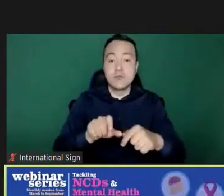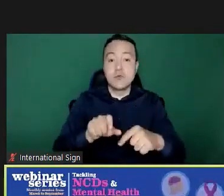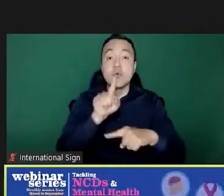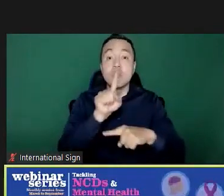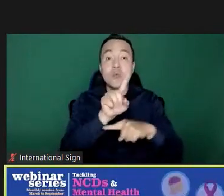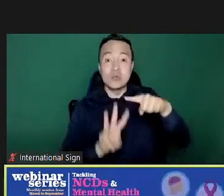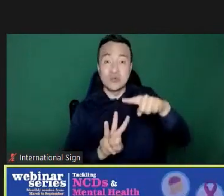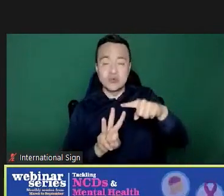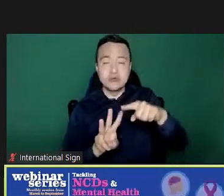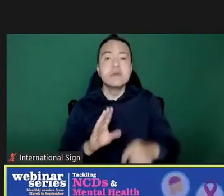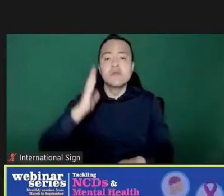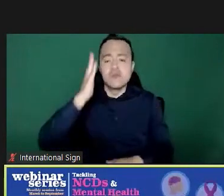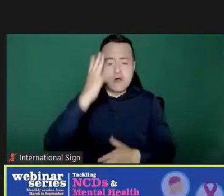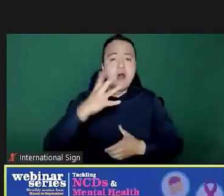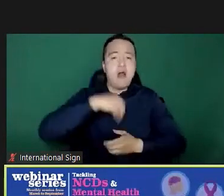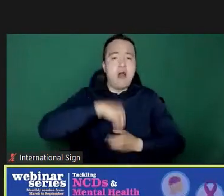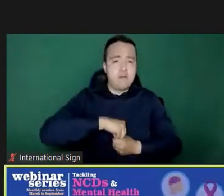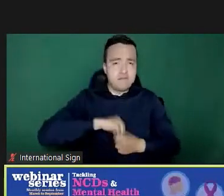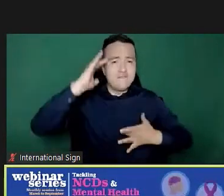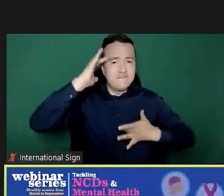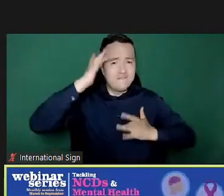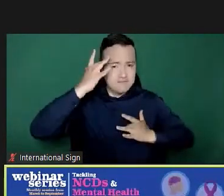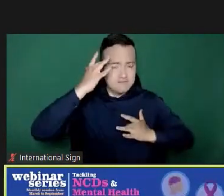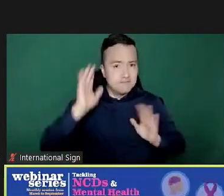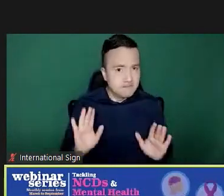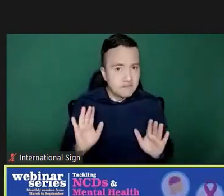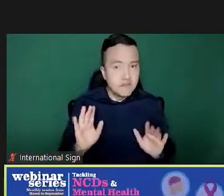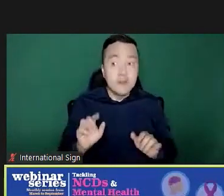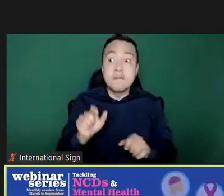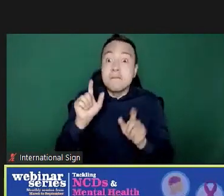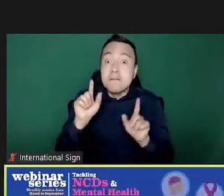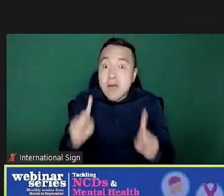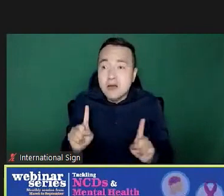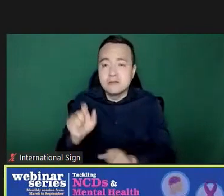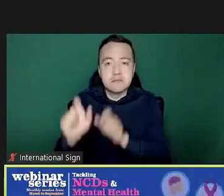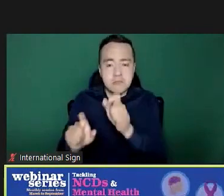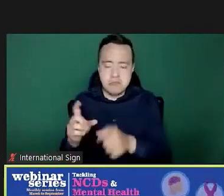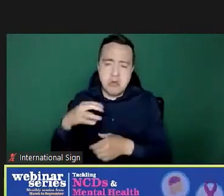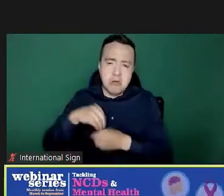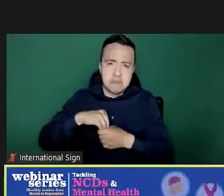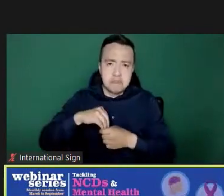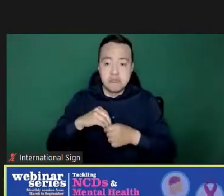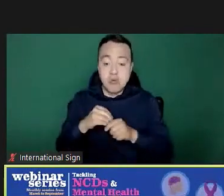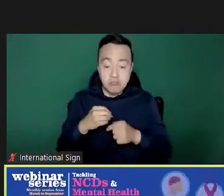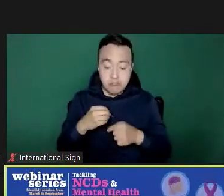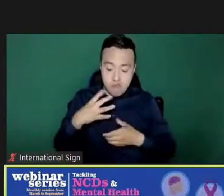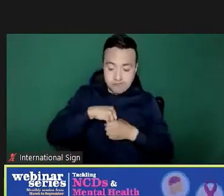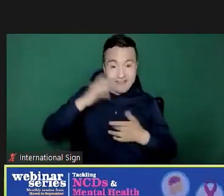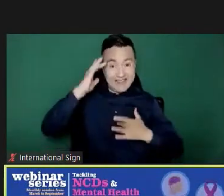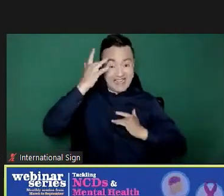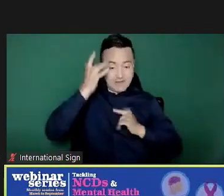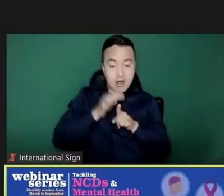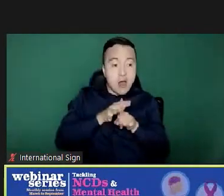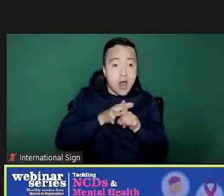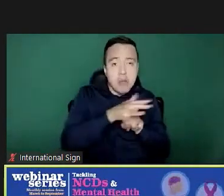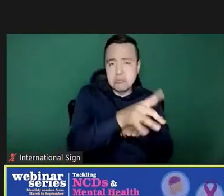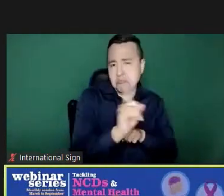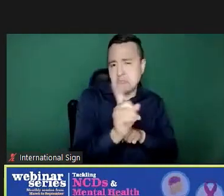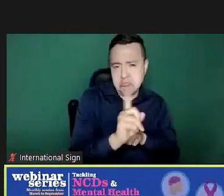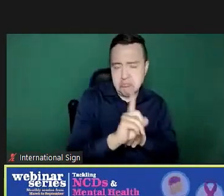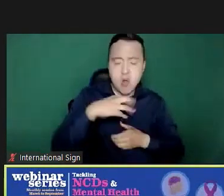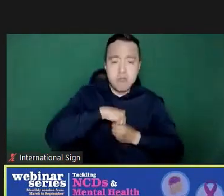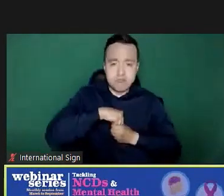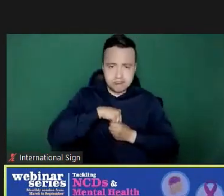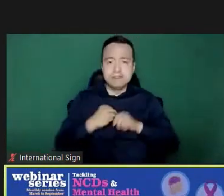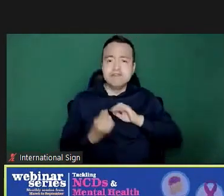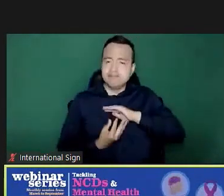no transmisibles. Las personas con enfermedades no transmisibles corren un riesgo de desarrollar COVID y sufrir de casos severos o un mayor